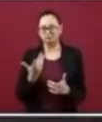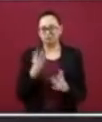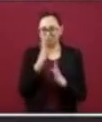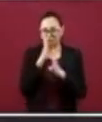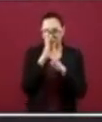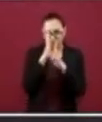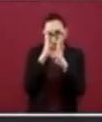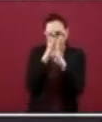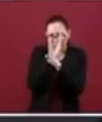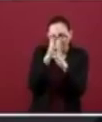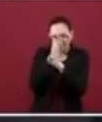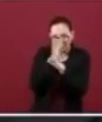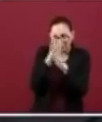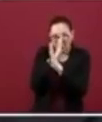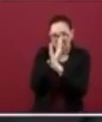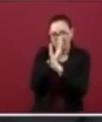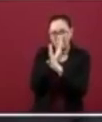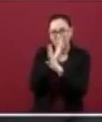de tipo